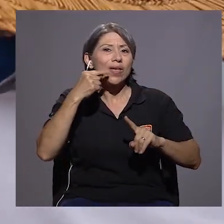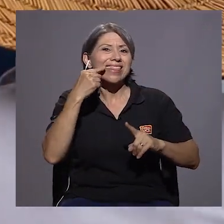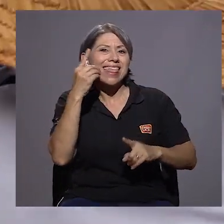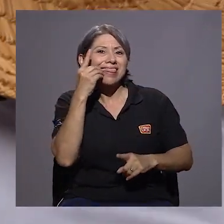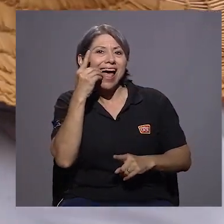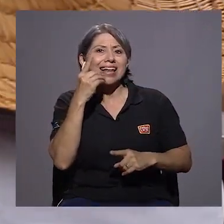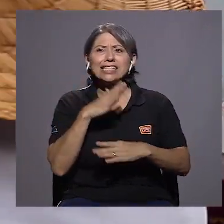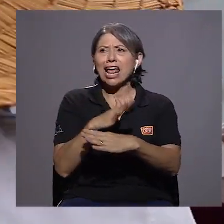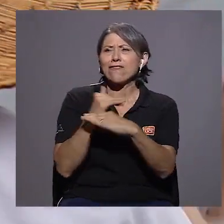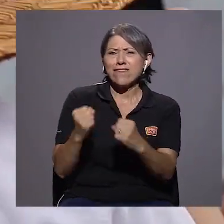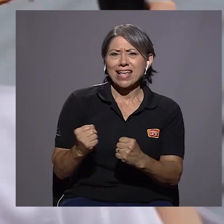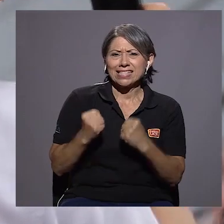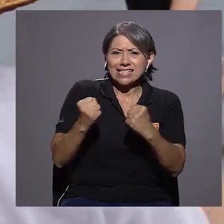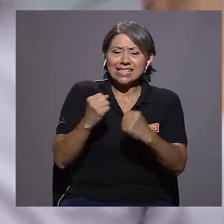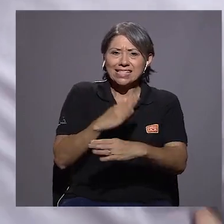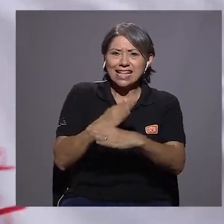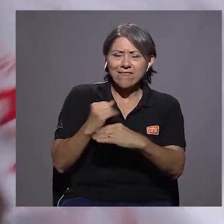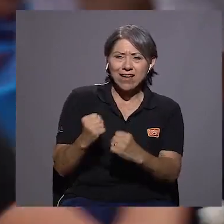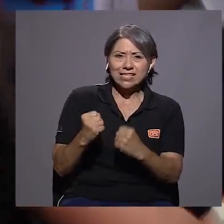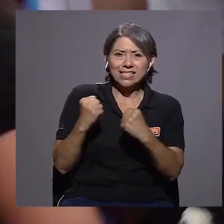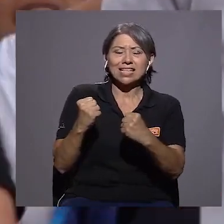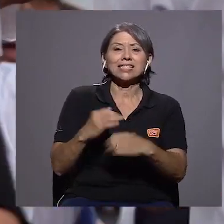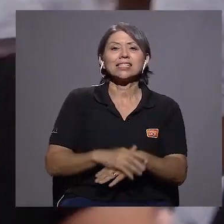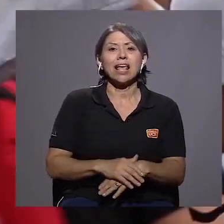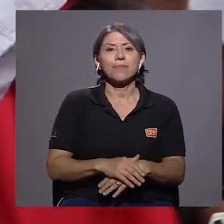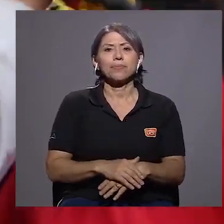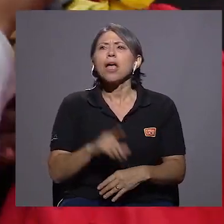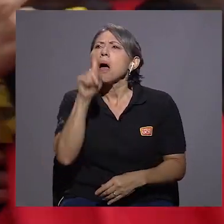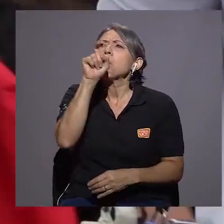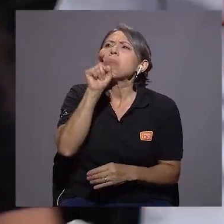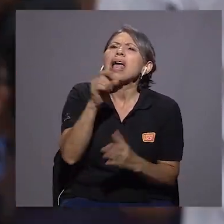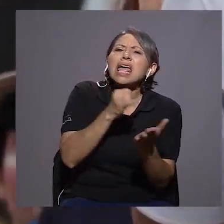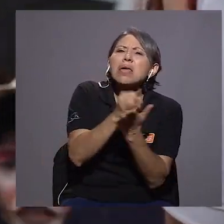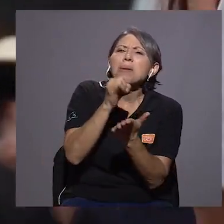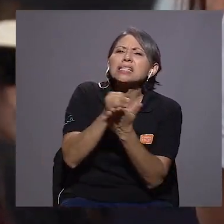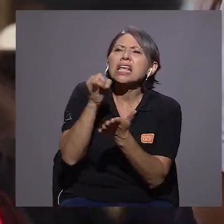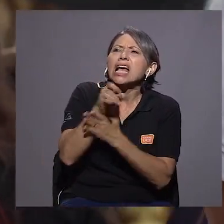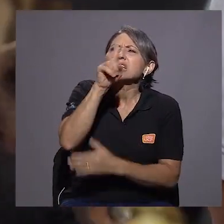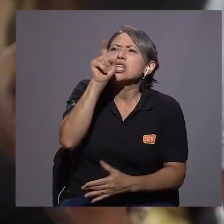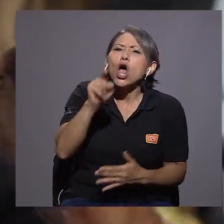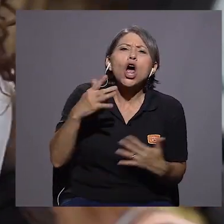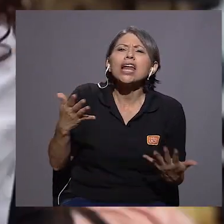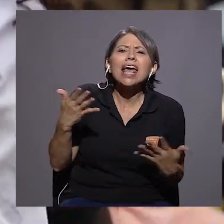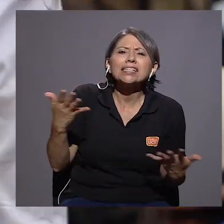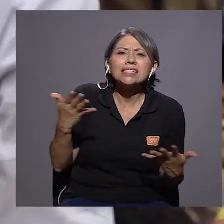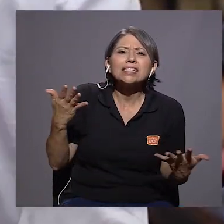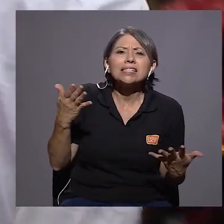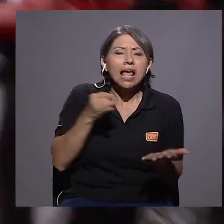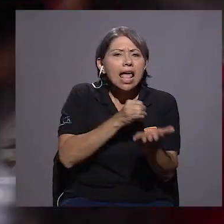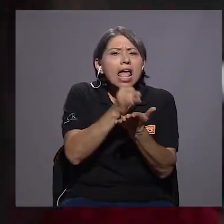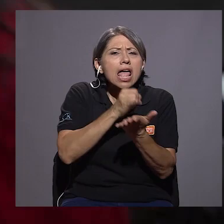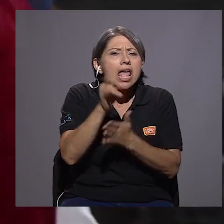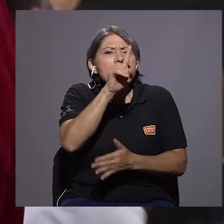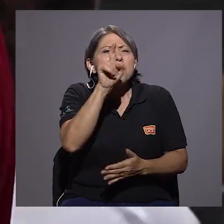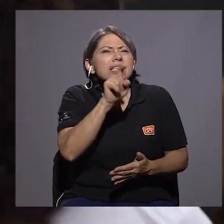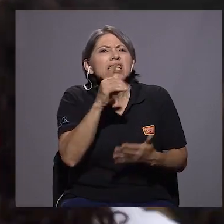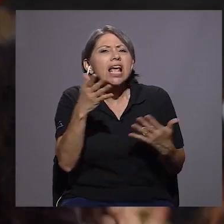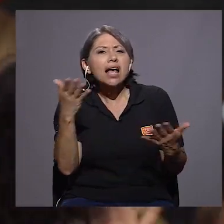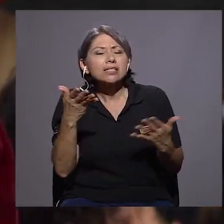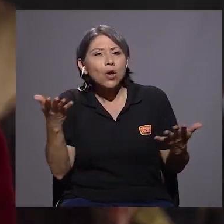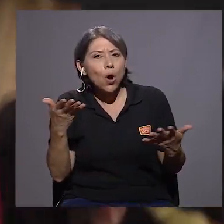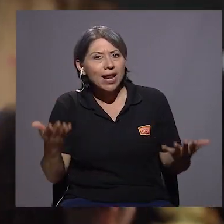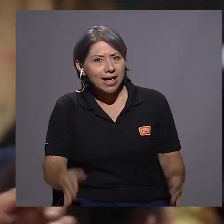dentales. ¡Resiste! ¡Resiste! ¡Y las investigaciones! ¡Y las